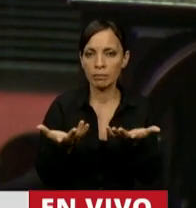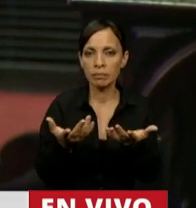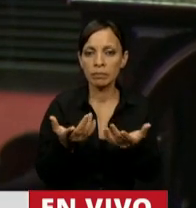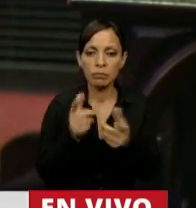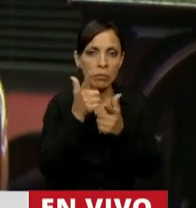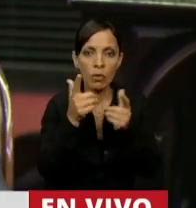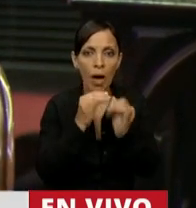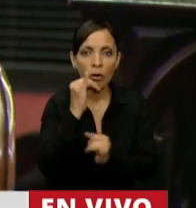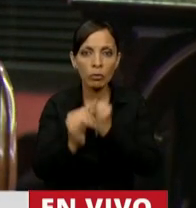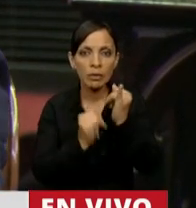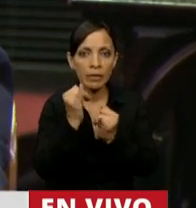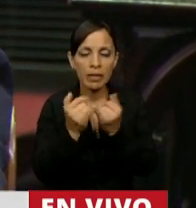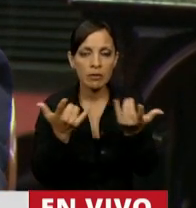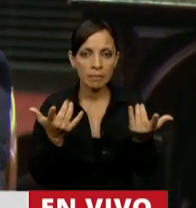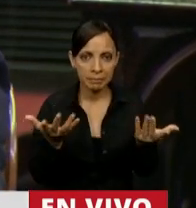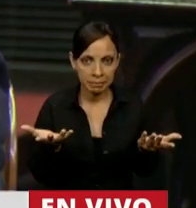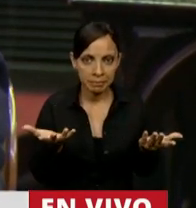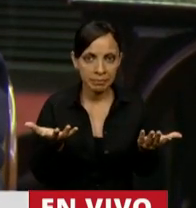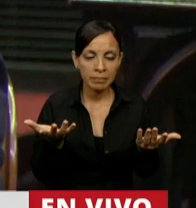No encontramos justificación alguna